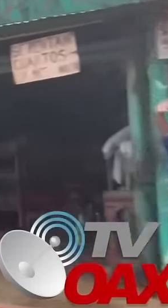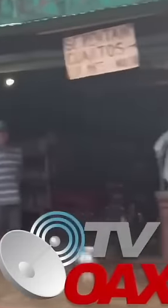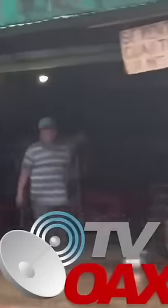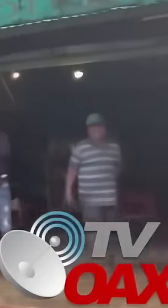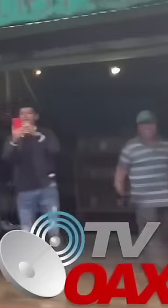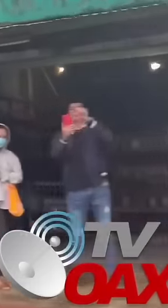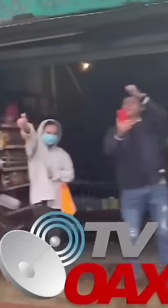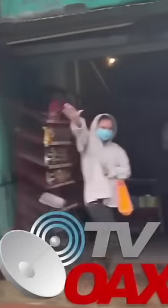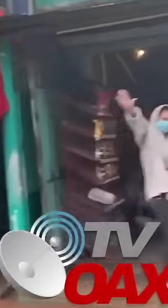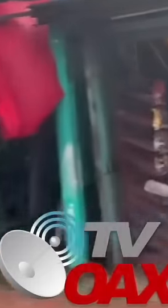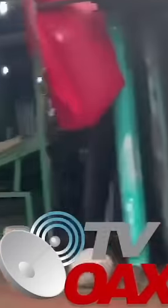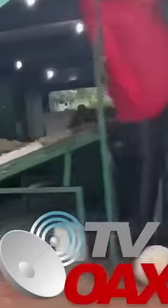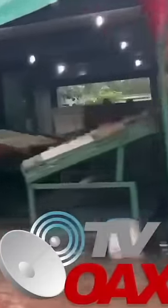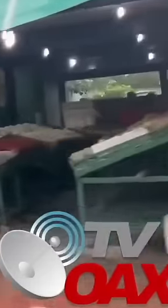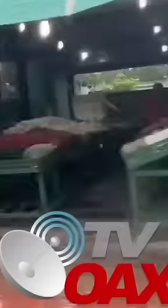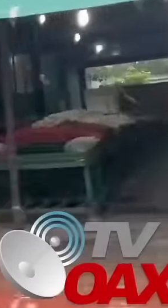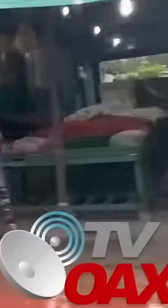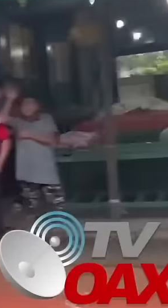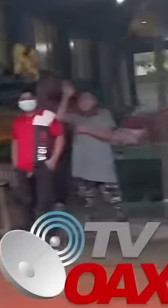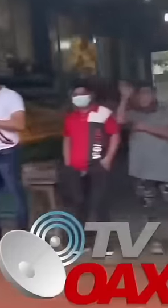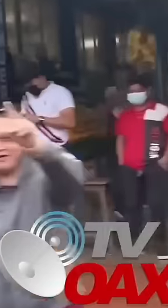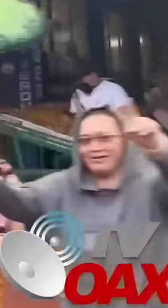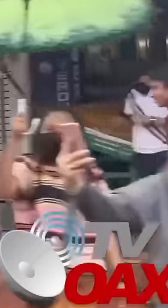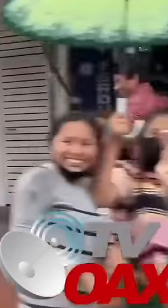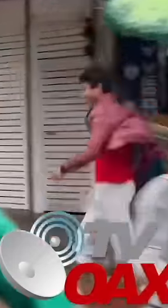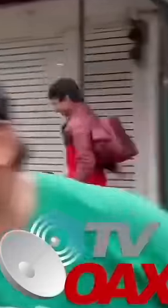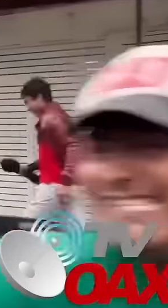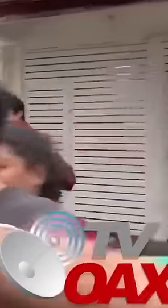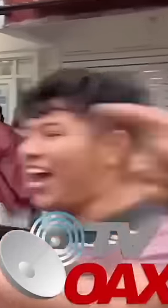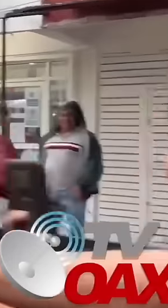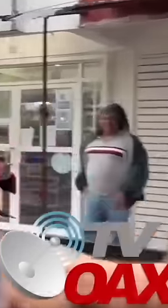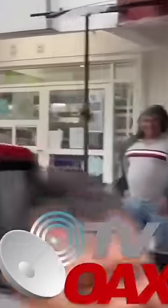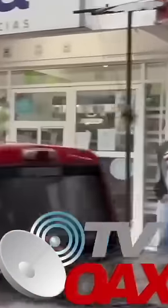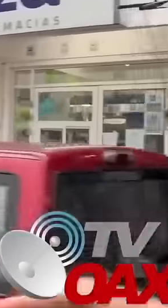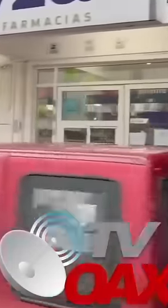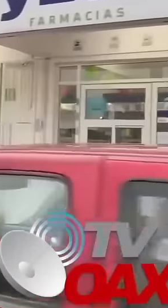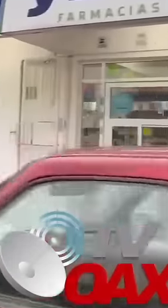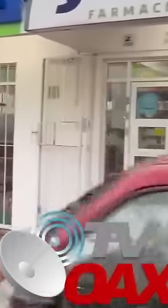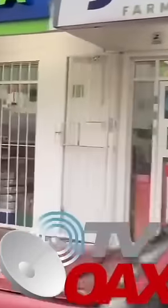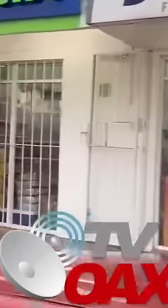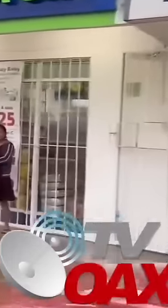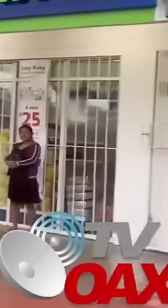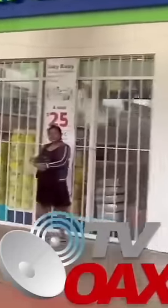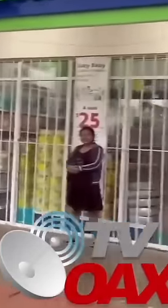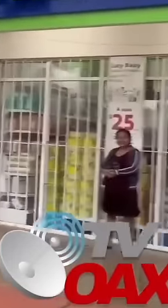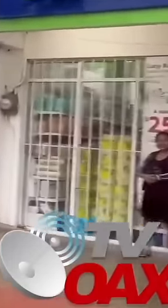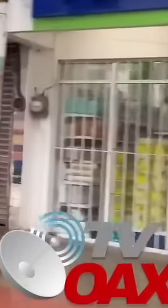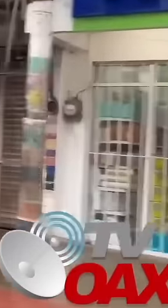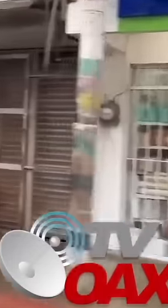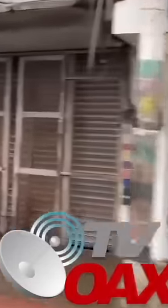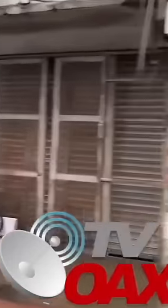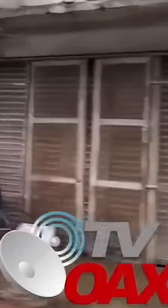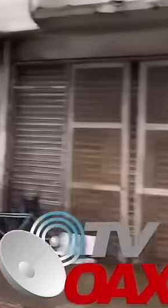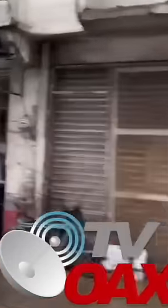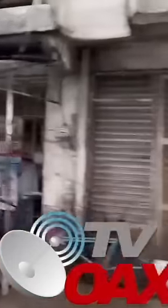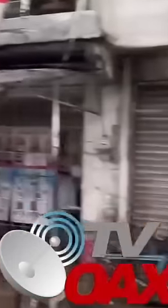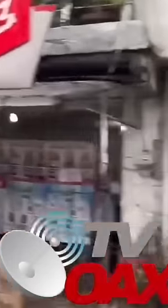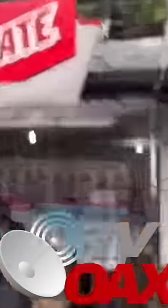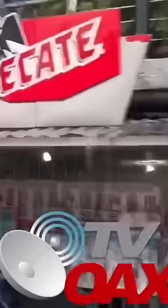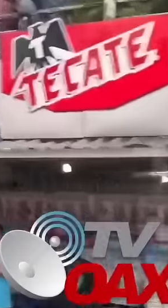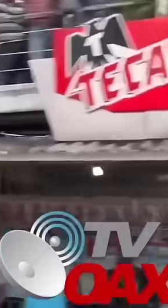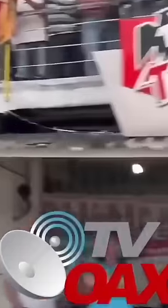Presidente de México, Andrés Manuel López Obrador, sigue siendo el mejor presidente de México en los